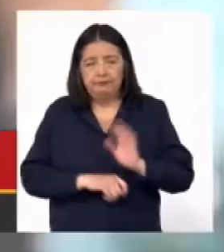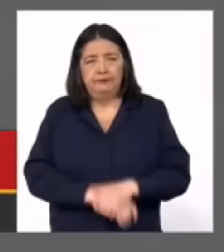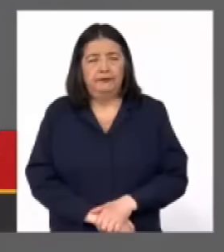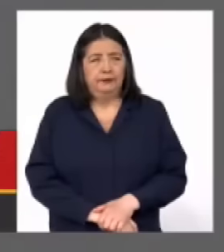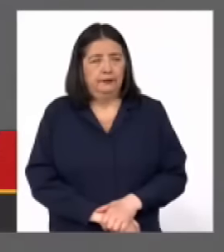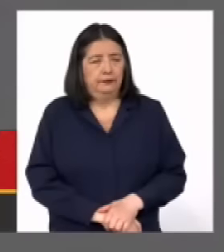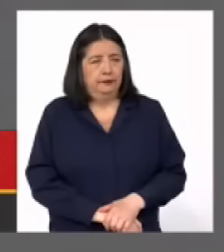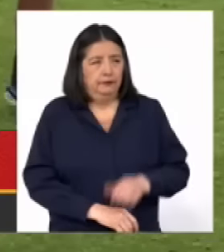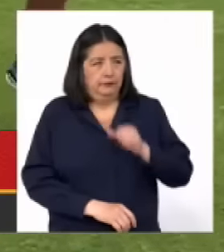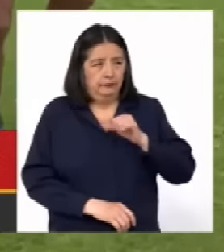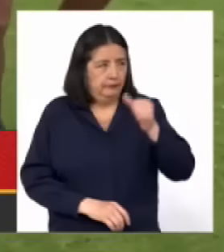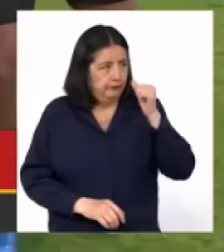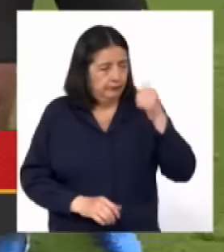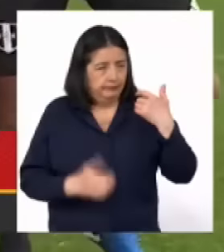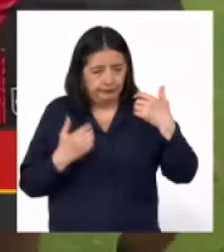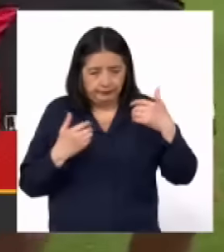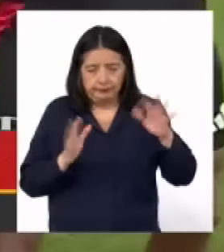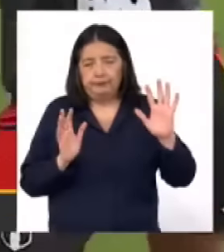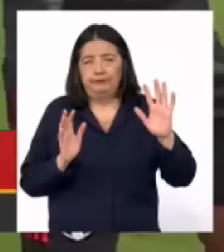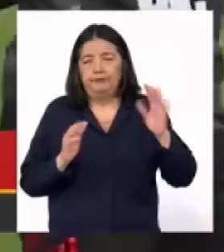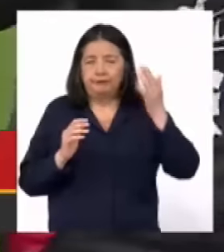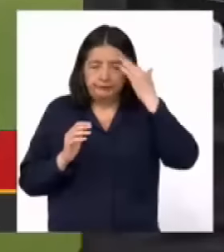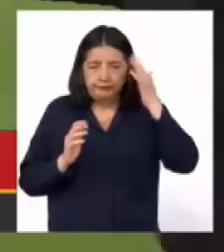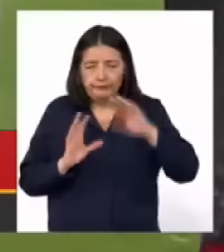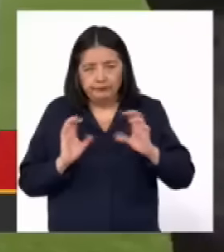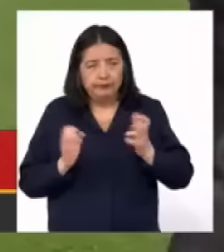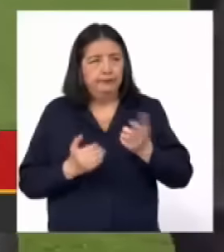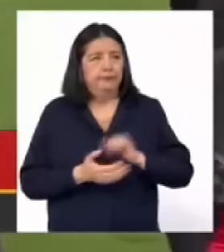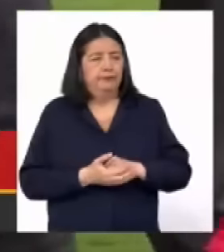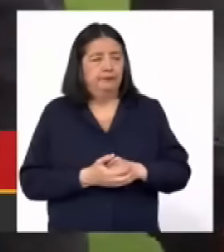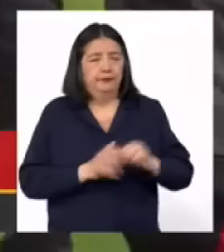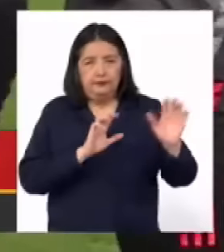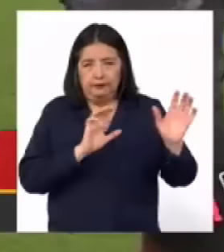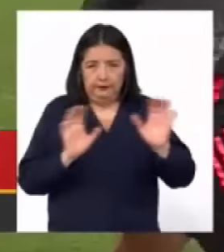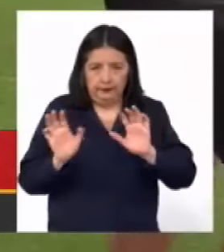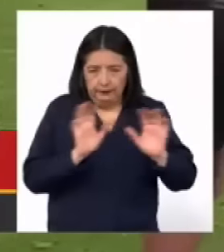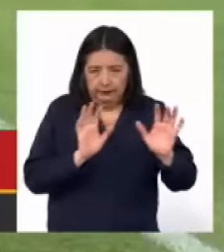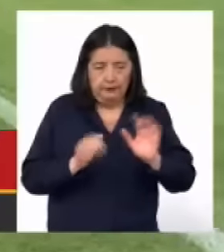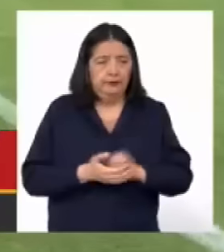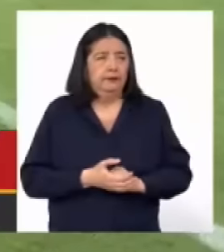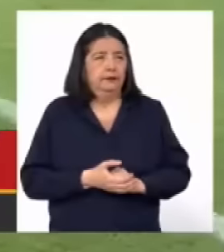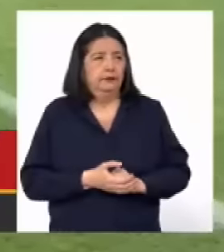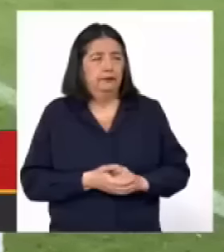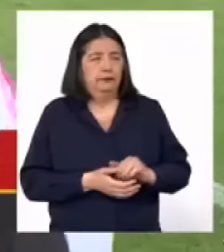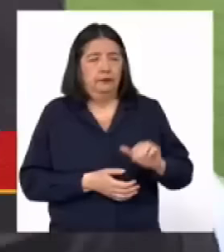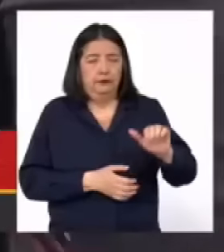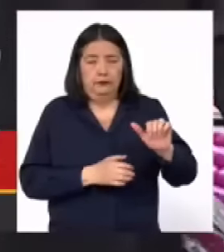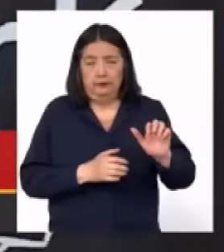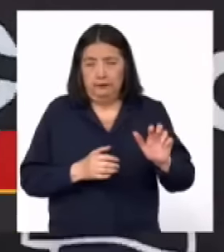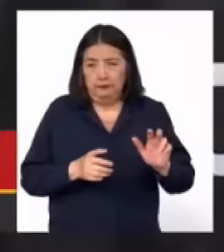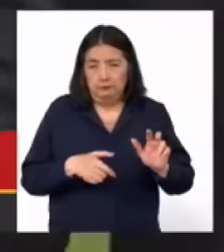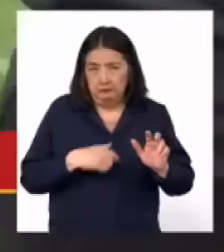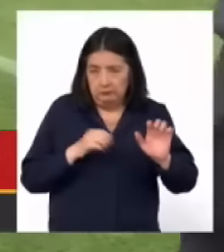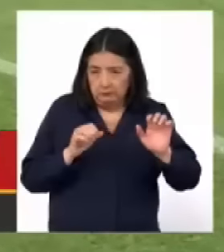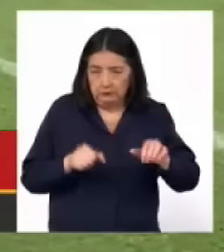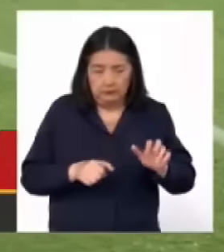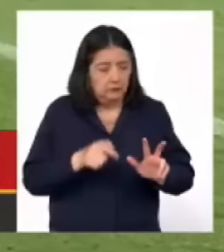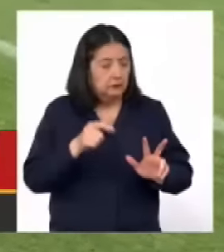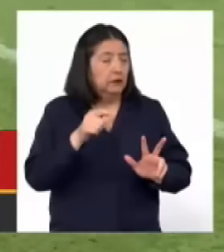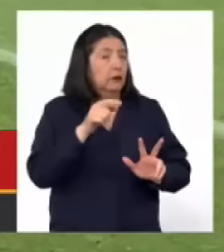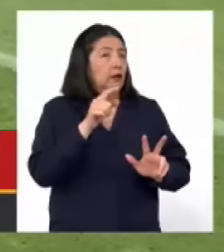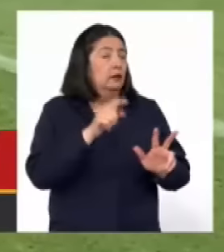día de ayer ya se definió el equipo, que va a ser con Galés en el arco, con Araujo manteniendo su posición de stopper